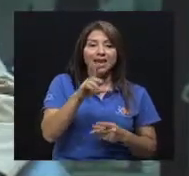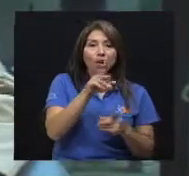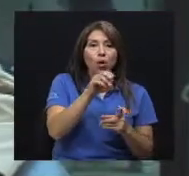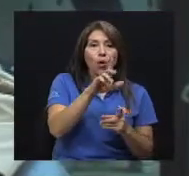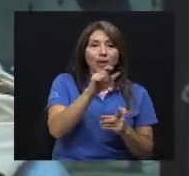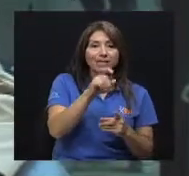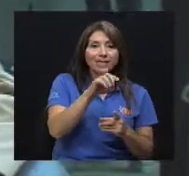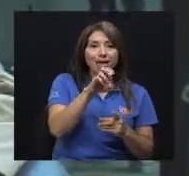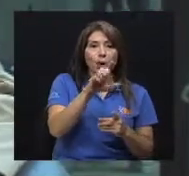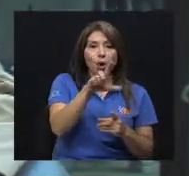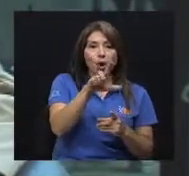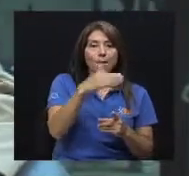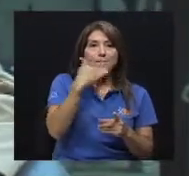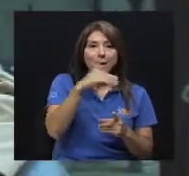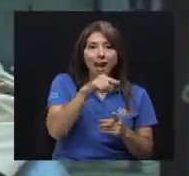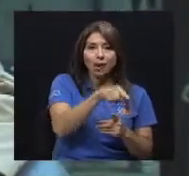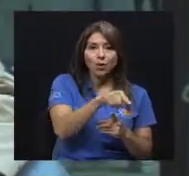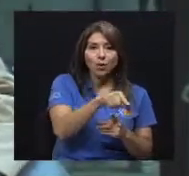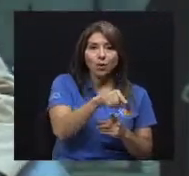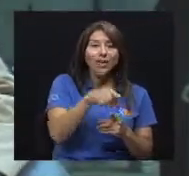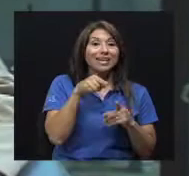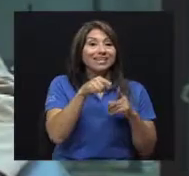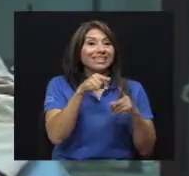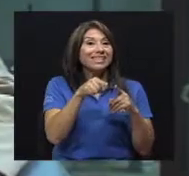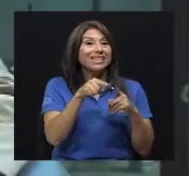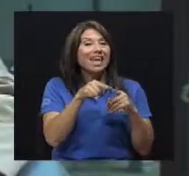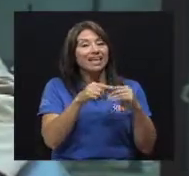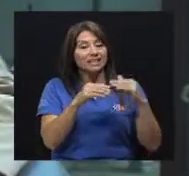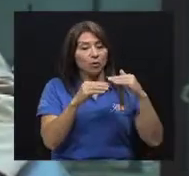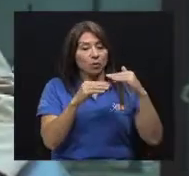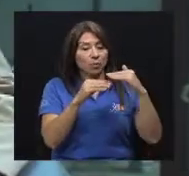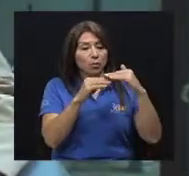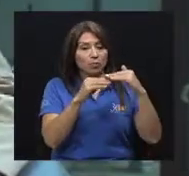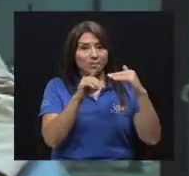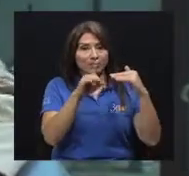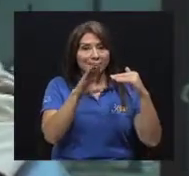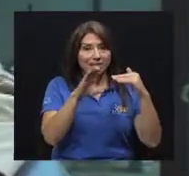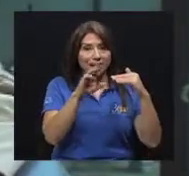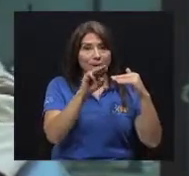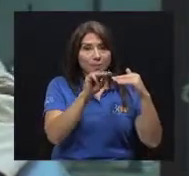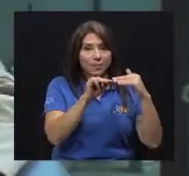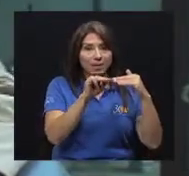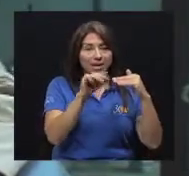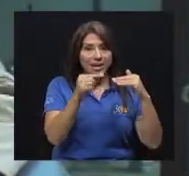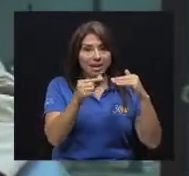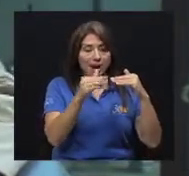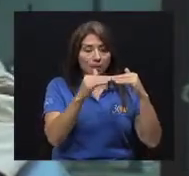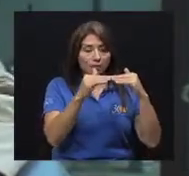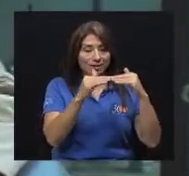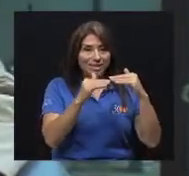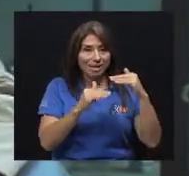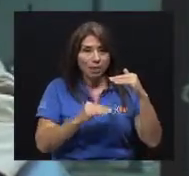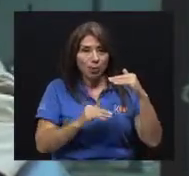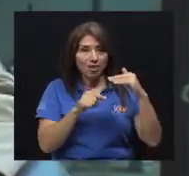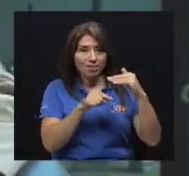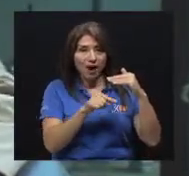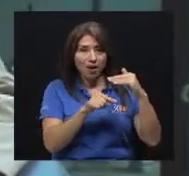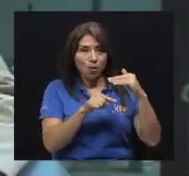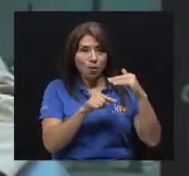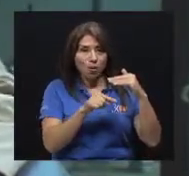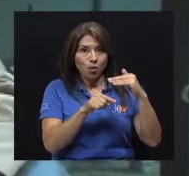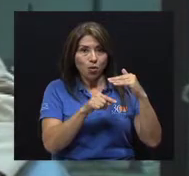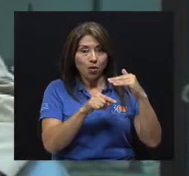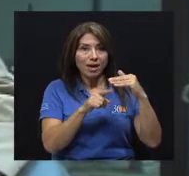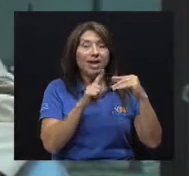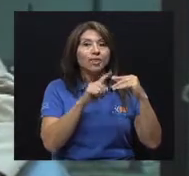perdón. Y que si ese colesterol está por debajo de los 100 miligramos, por decirlo así,